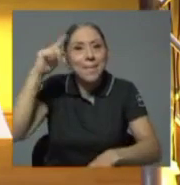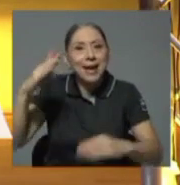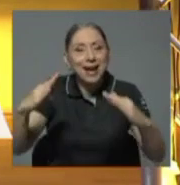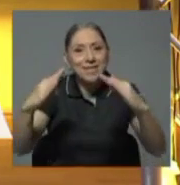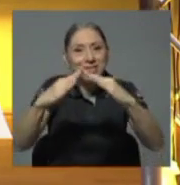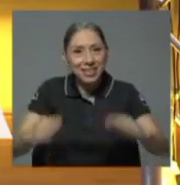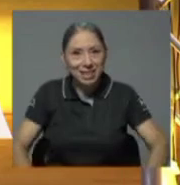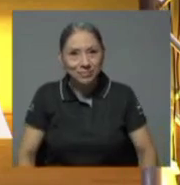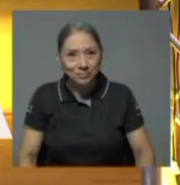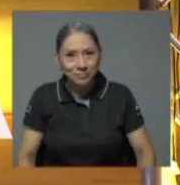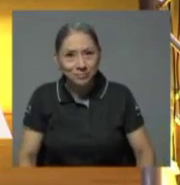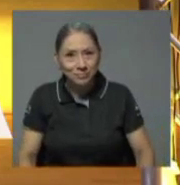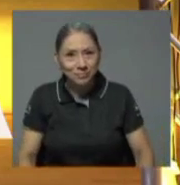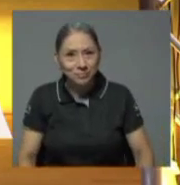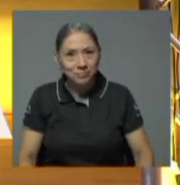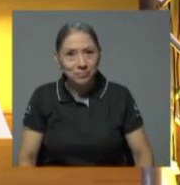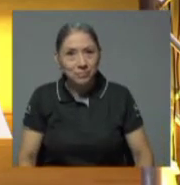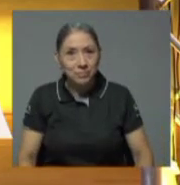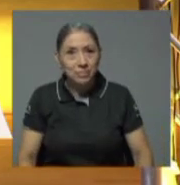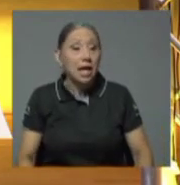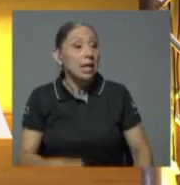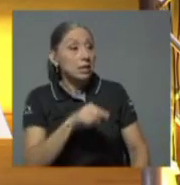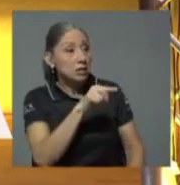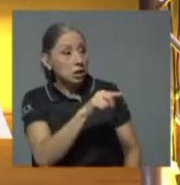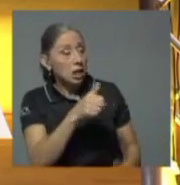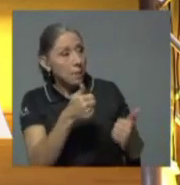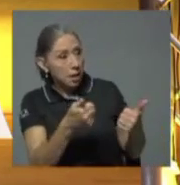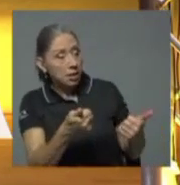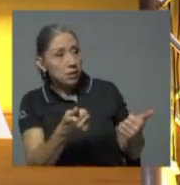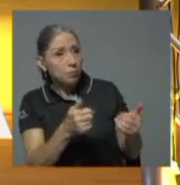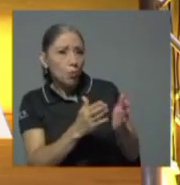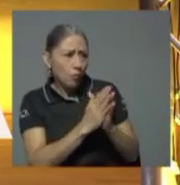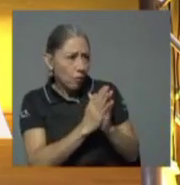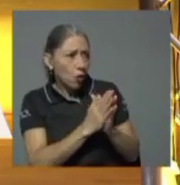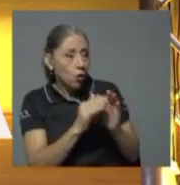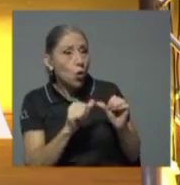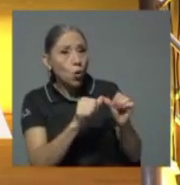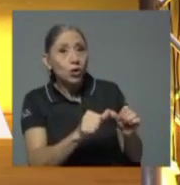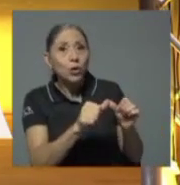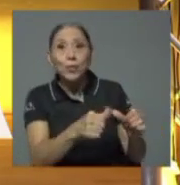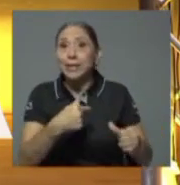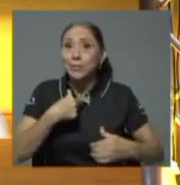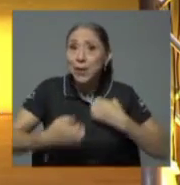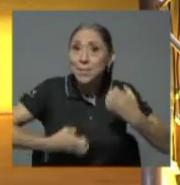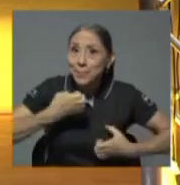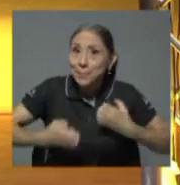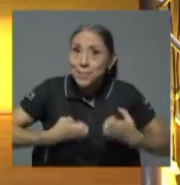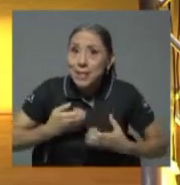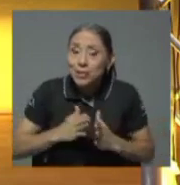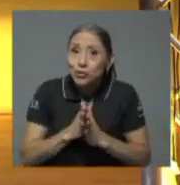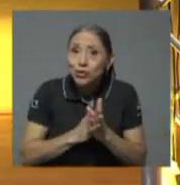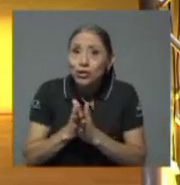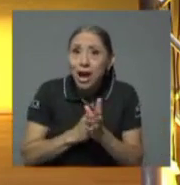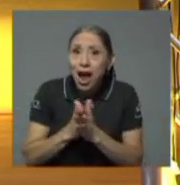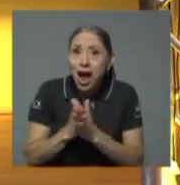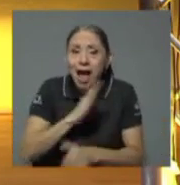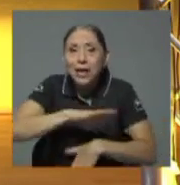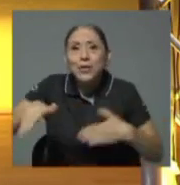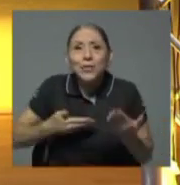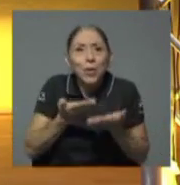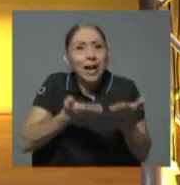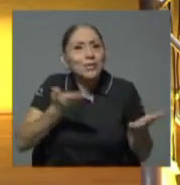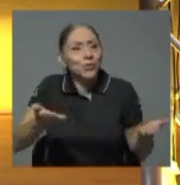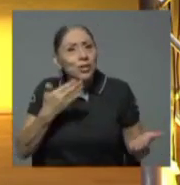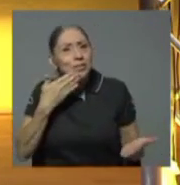le parece, don Gerardo, por favor, continúe y me entusiasma todas las cosas buenas